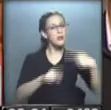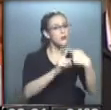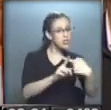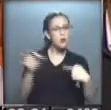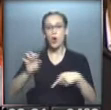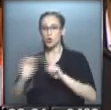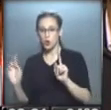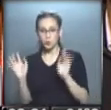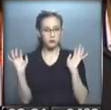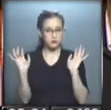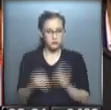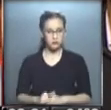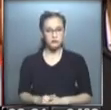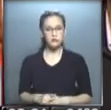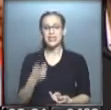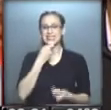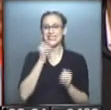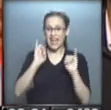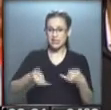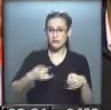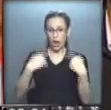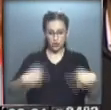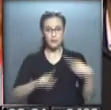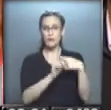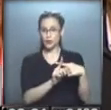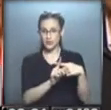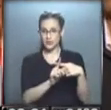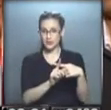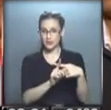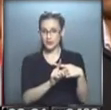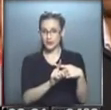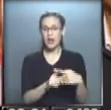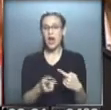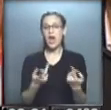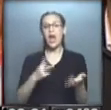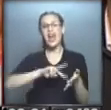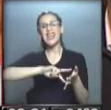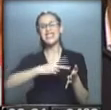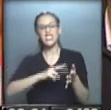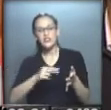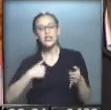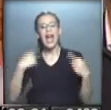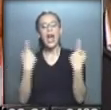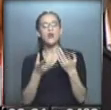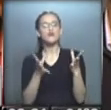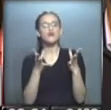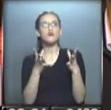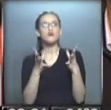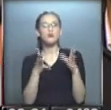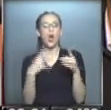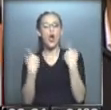inventario. Si la acepta con beneficio de inventario, quiere decir que se queda con aquellas cosas que quiere quedarse de la